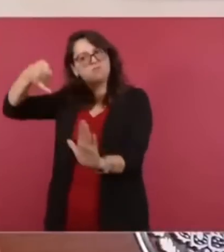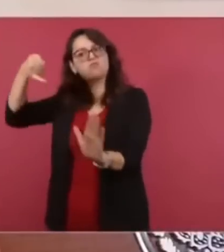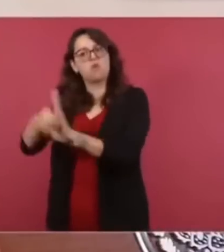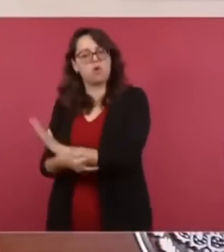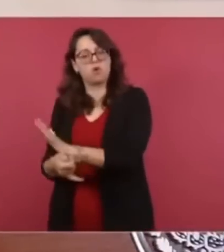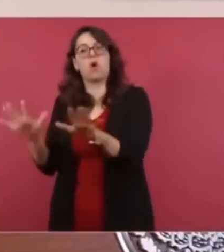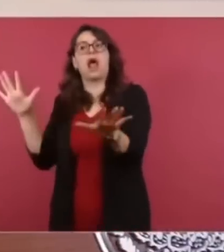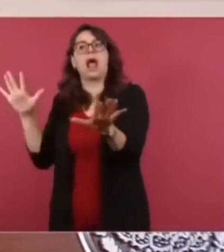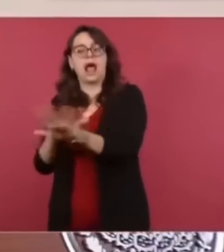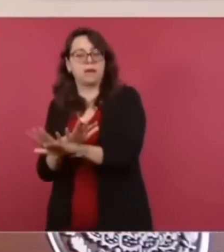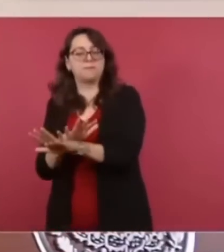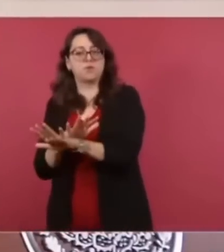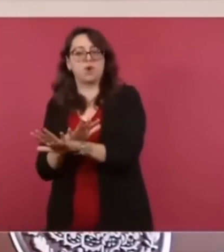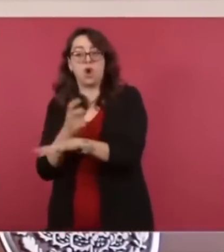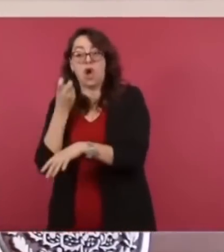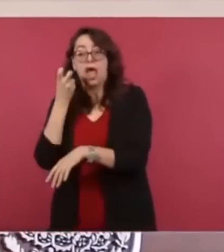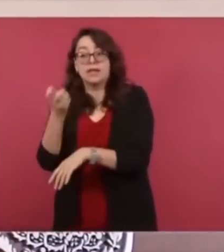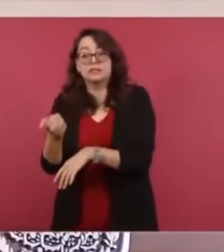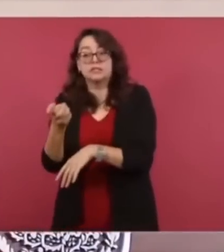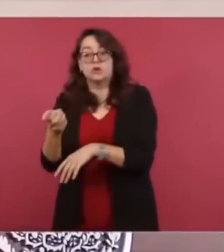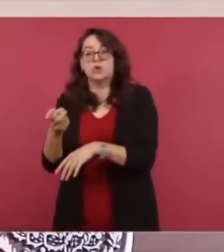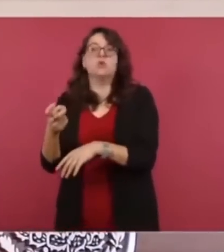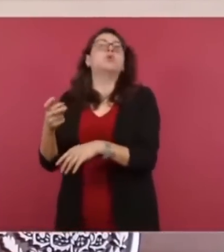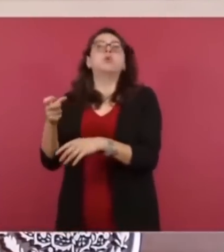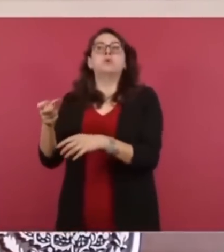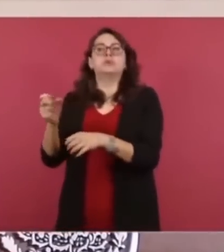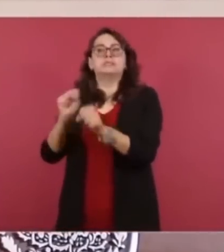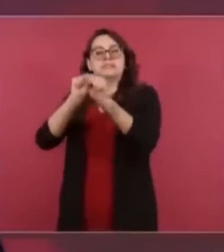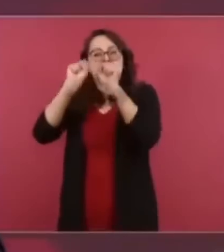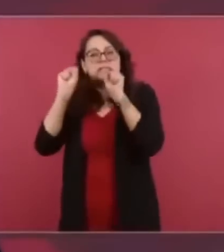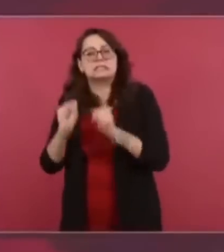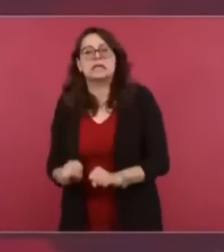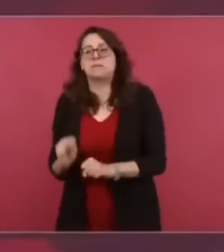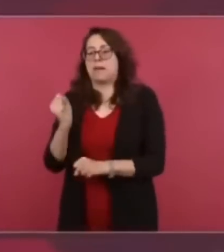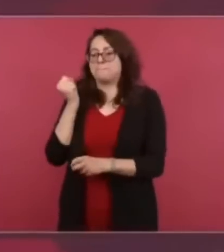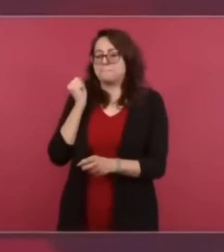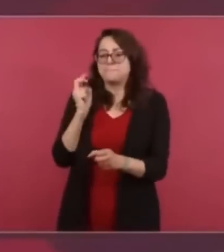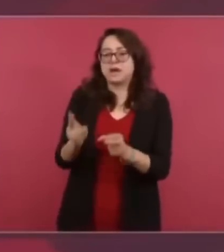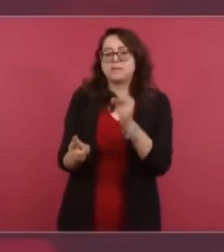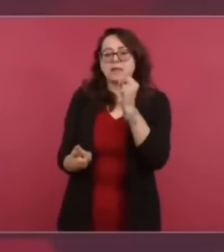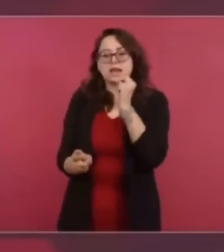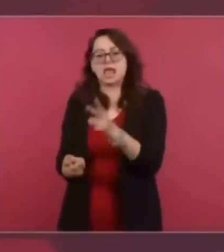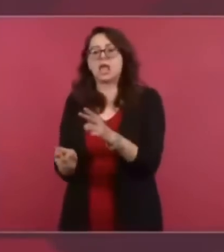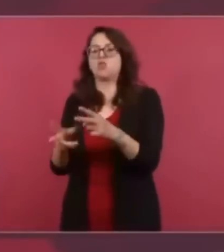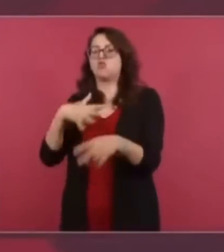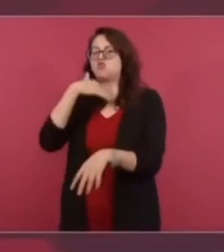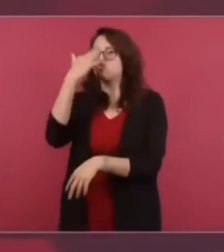la palabra radical viene de raíz